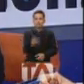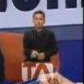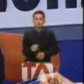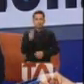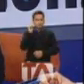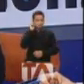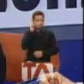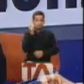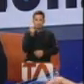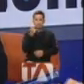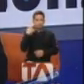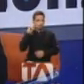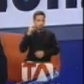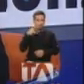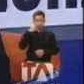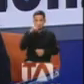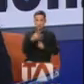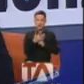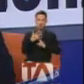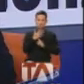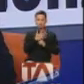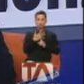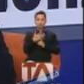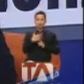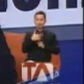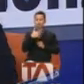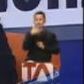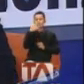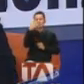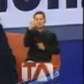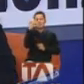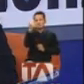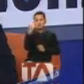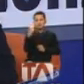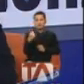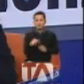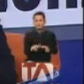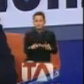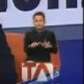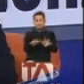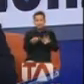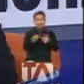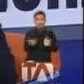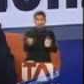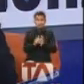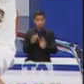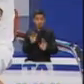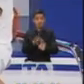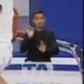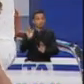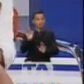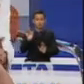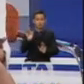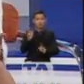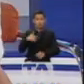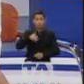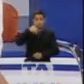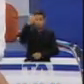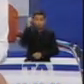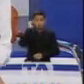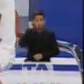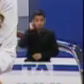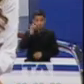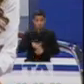una niña, a un niño en el bus o en la calle, tenga tanta vergüenza y se sienta tan socialmente rechazado que no lo vuelva a hacer. Así es, la vergüenza no es para las mujeres